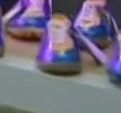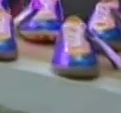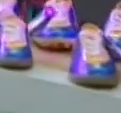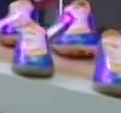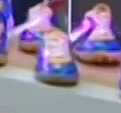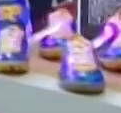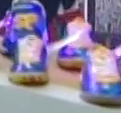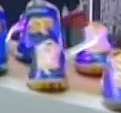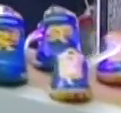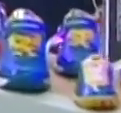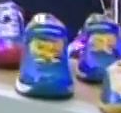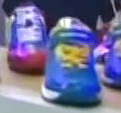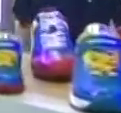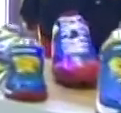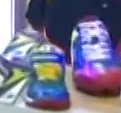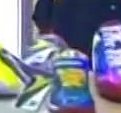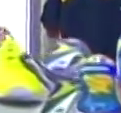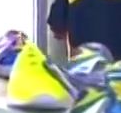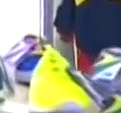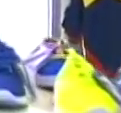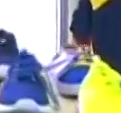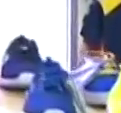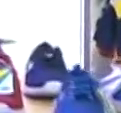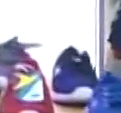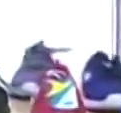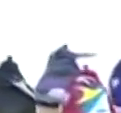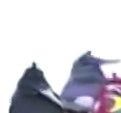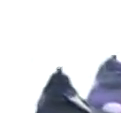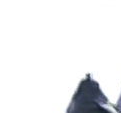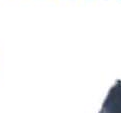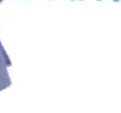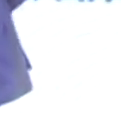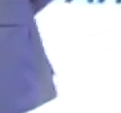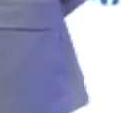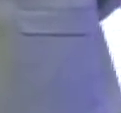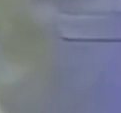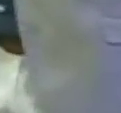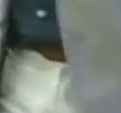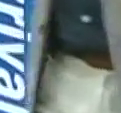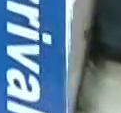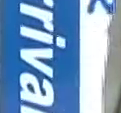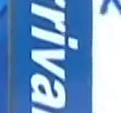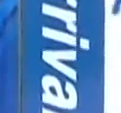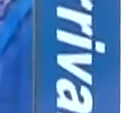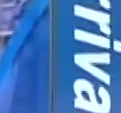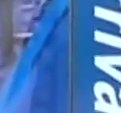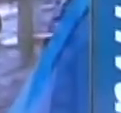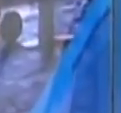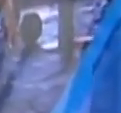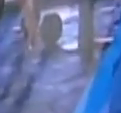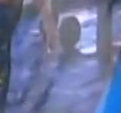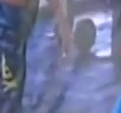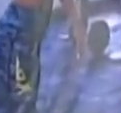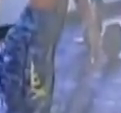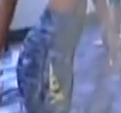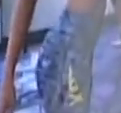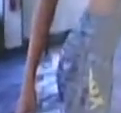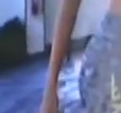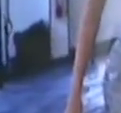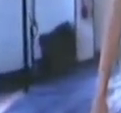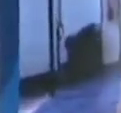materia económica, y qué mejor encuentro como la Expo Venezuela Potencia 2018 para dar a conocer